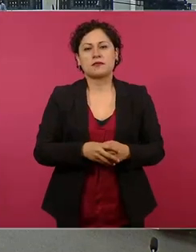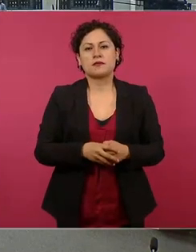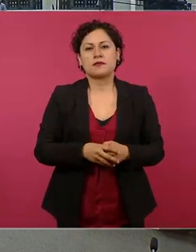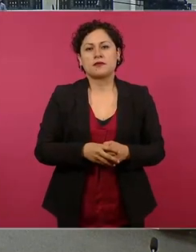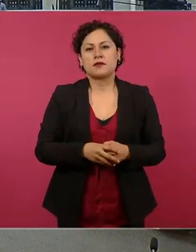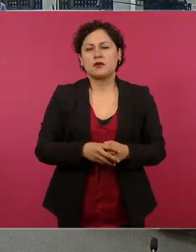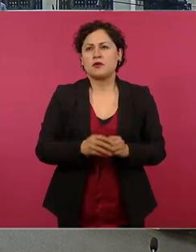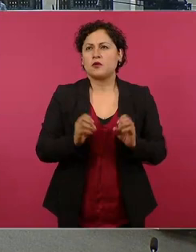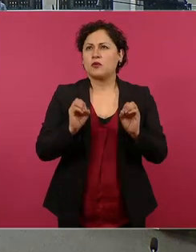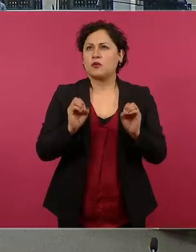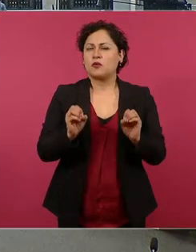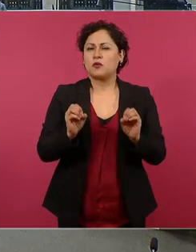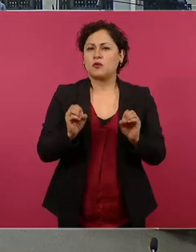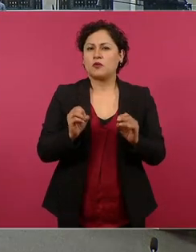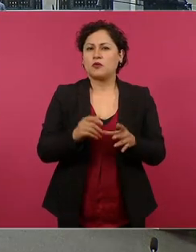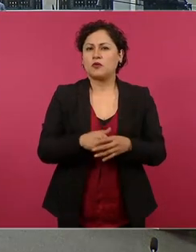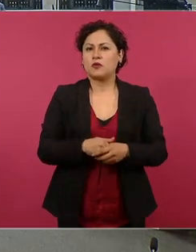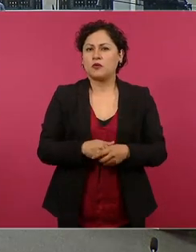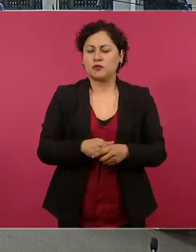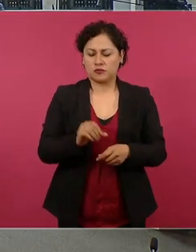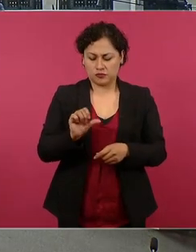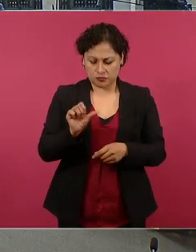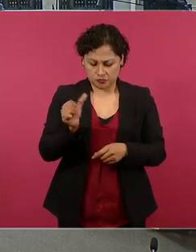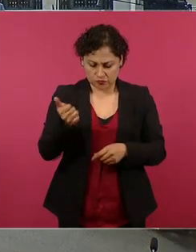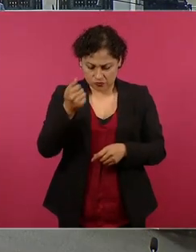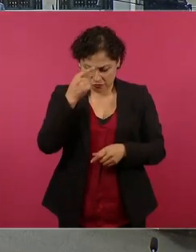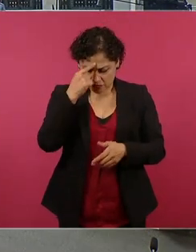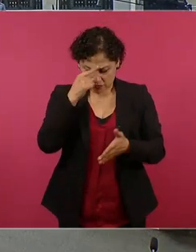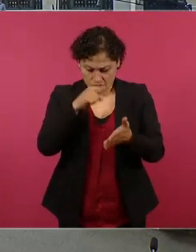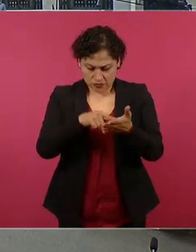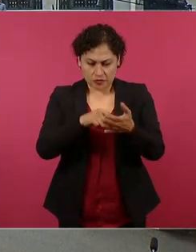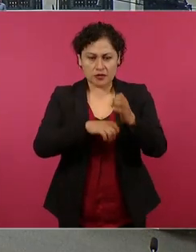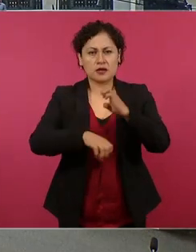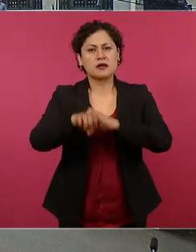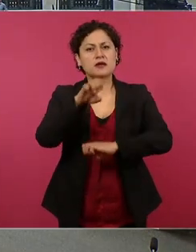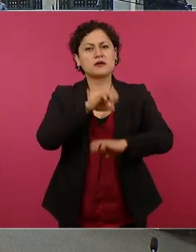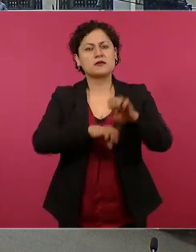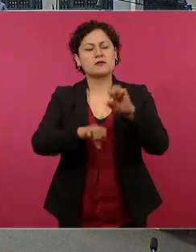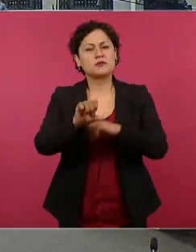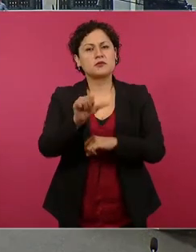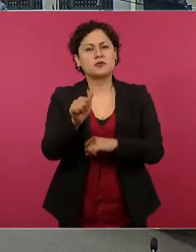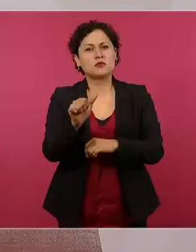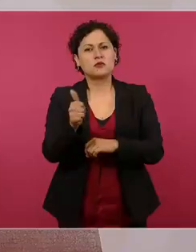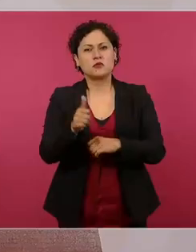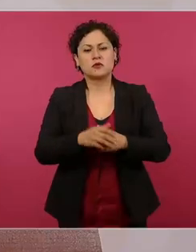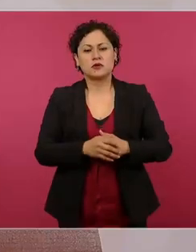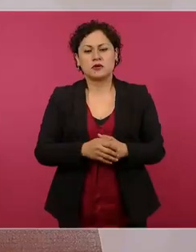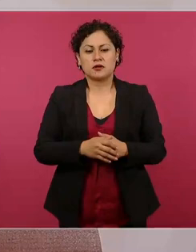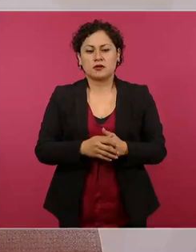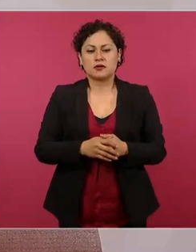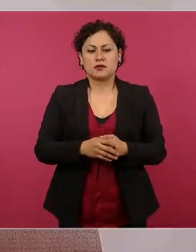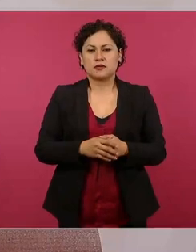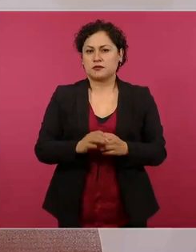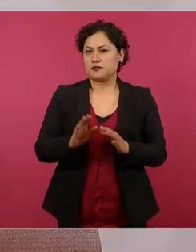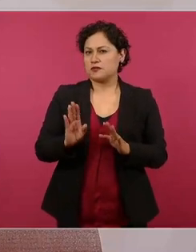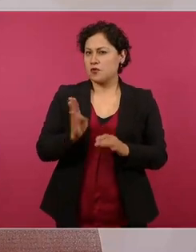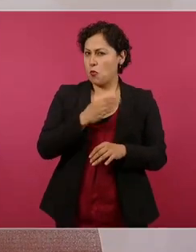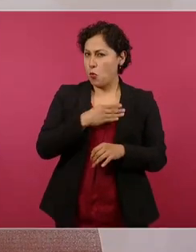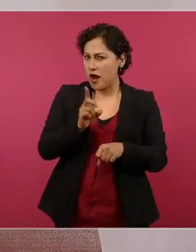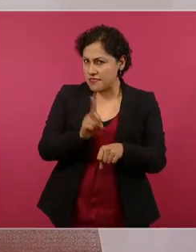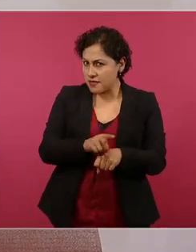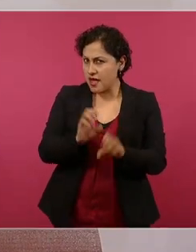o ¿cuál otra empresa? ¿Eh? No sé si Buen Día o